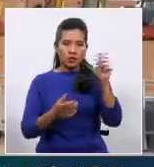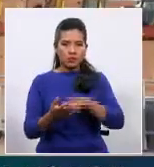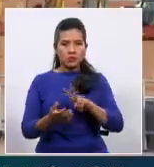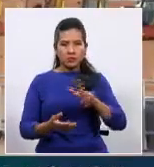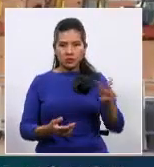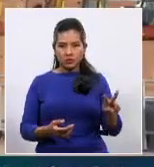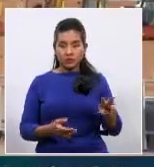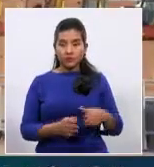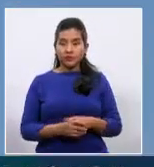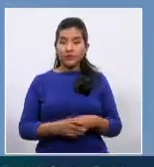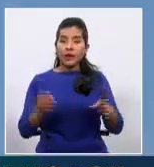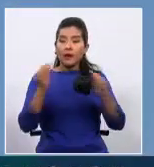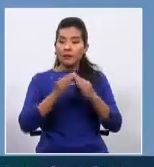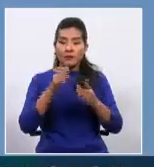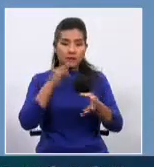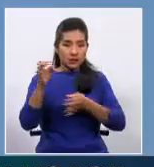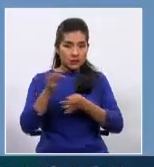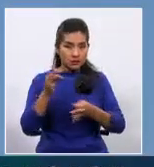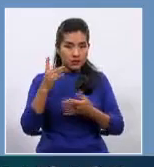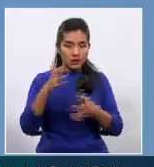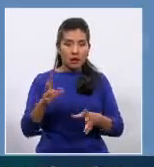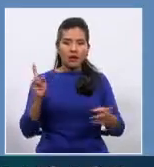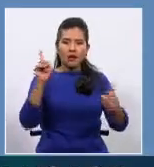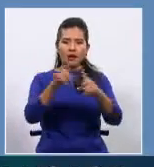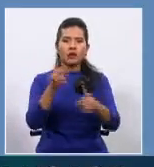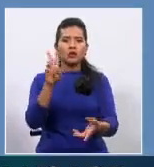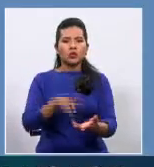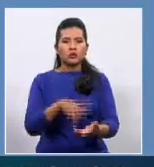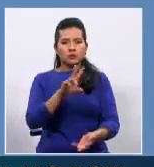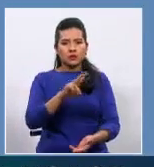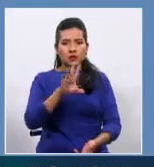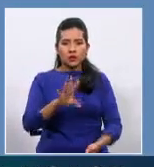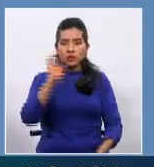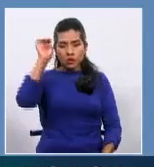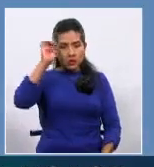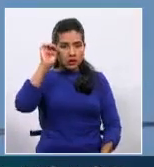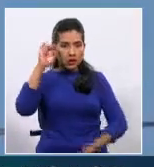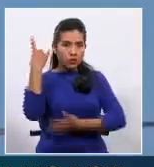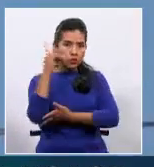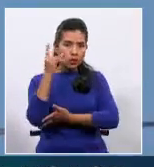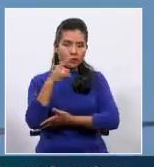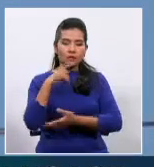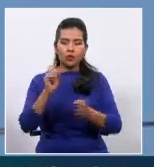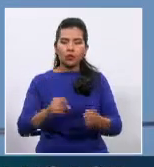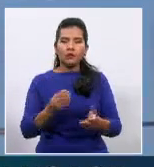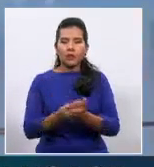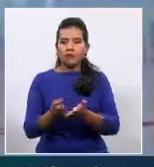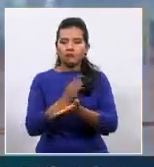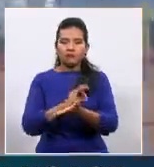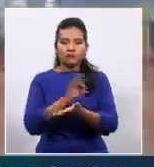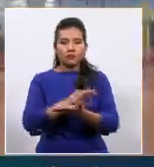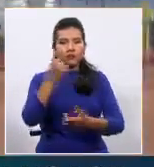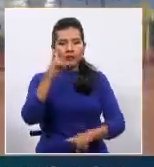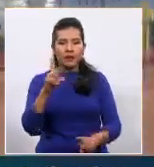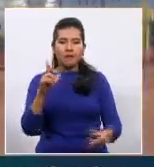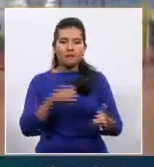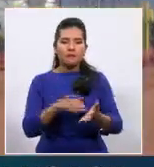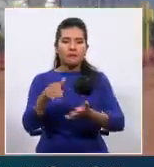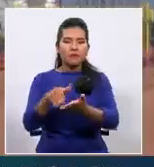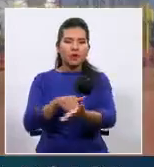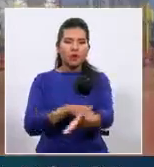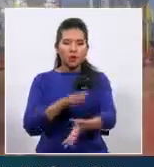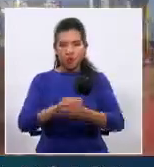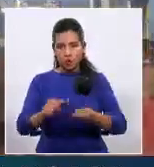complemento que tras esta decisión hasta el año 2025 el estado boliviano generará ingresos por más de mil millones de dólares